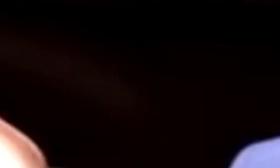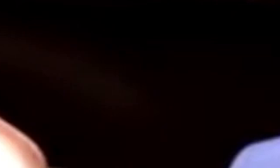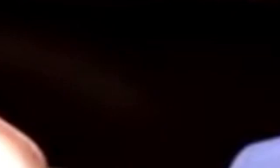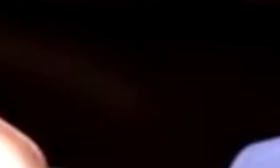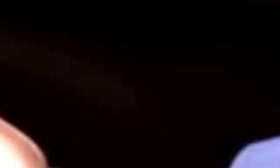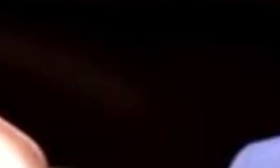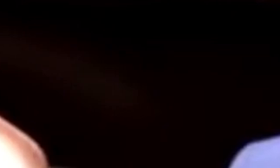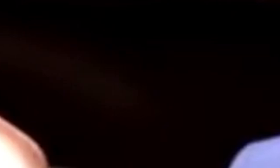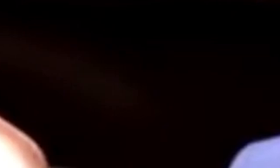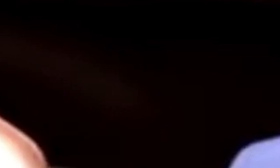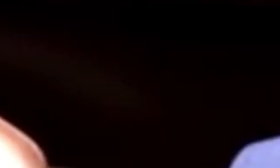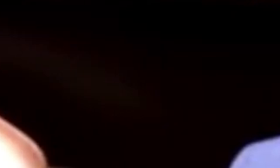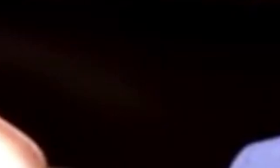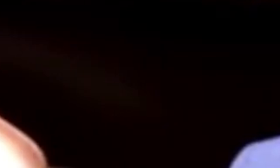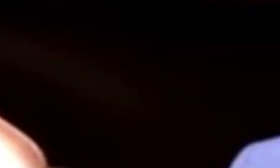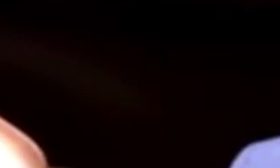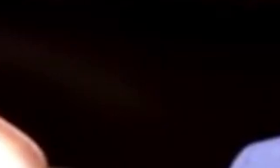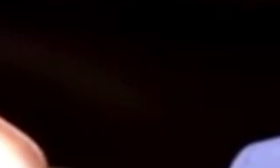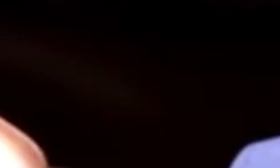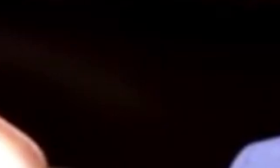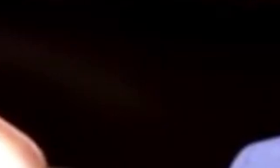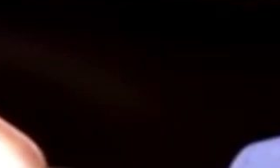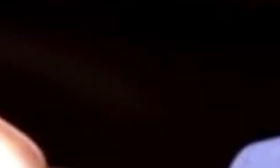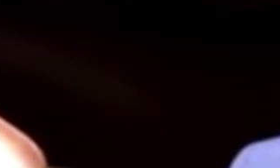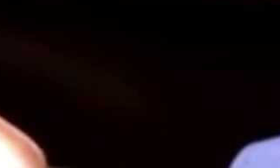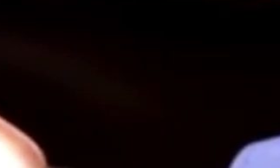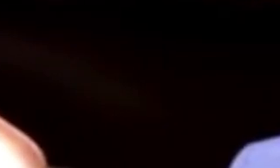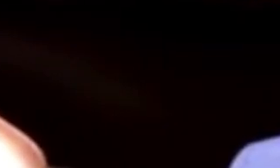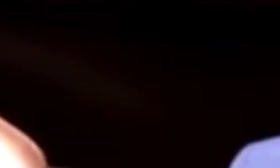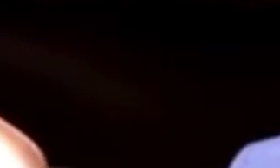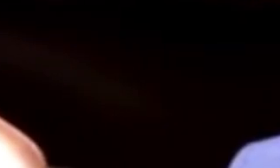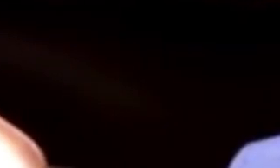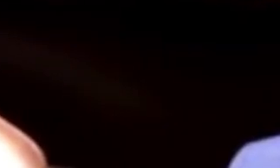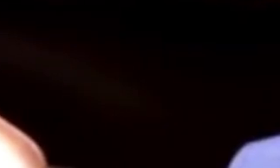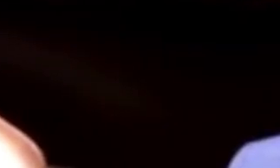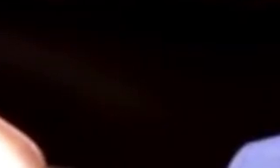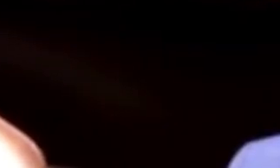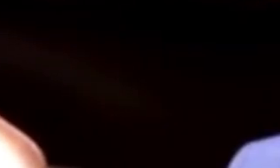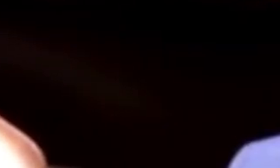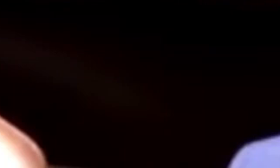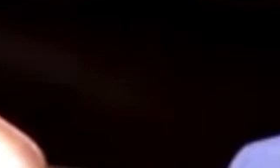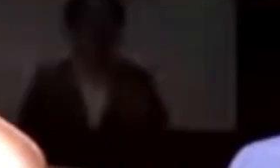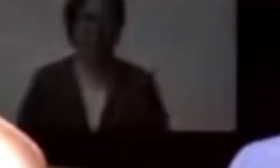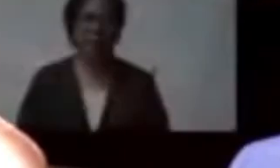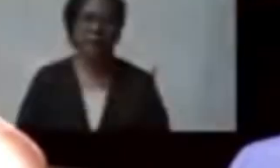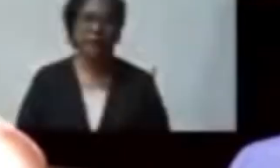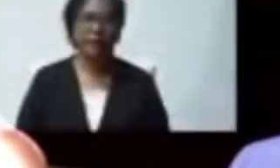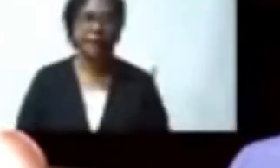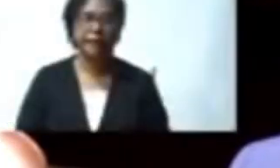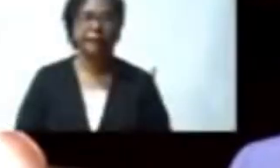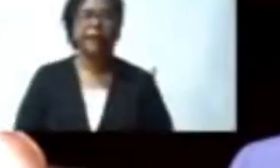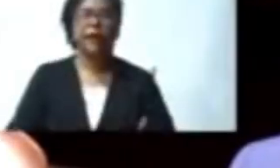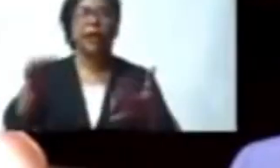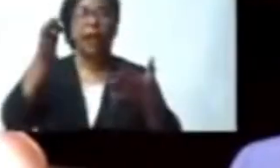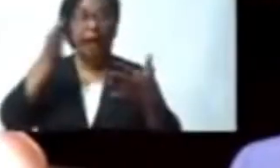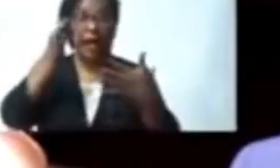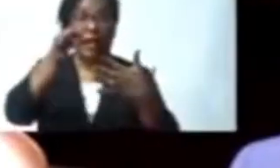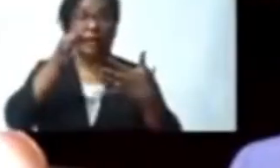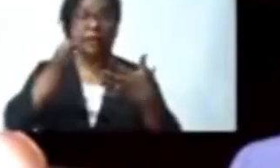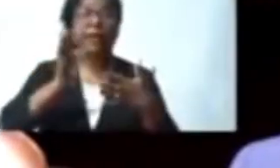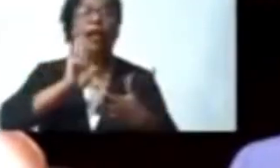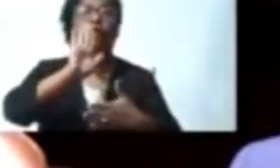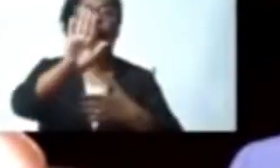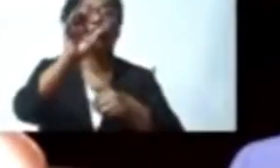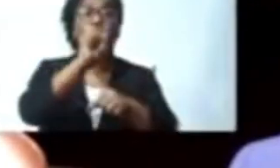legislativa. Visibilizamos los problemas más urgentes de dicha demarcación en rueda de prensa acá en el Congreso Nacional y la última iniciativa